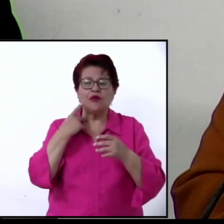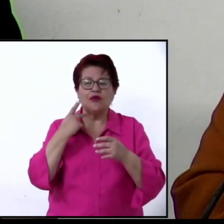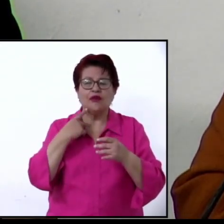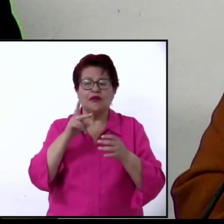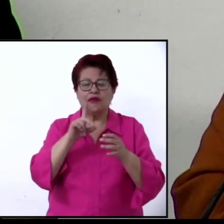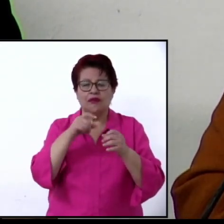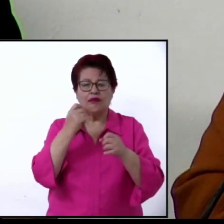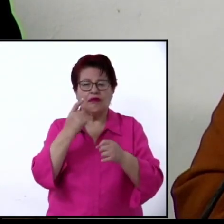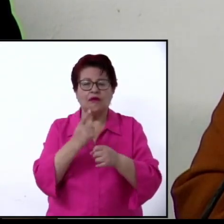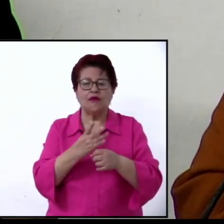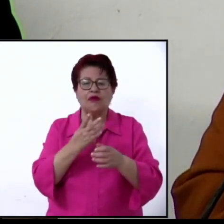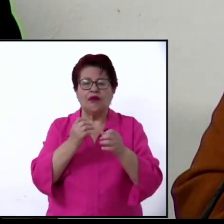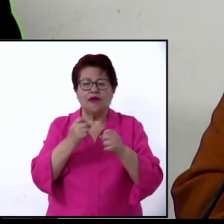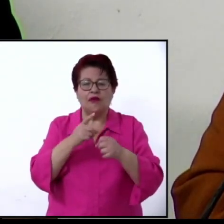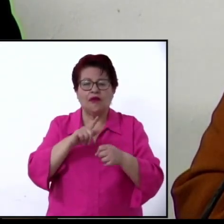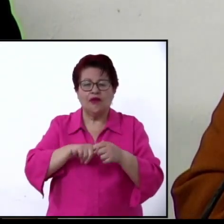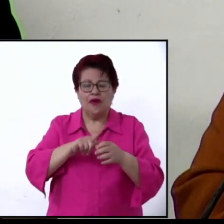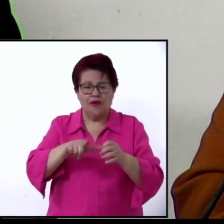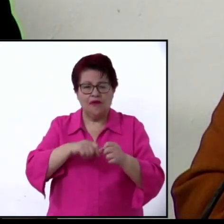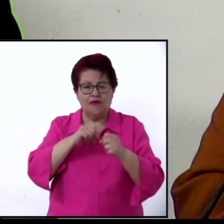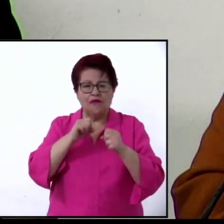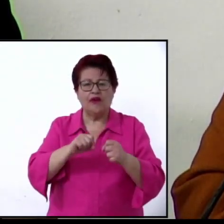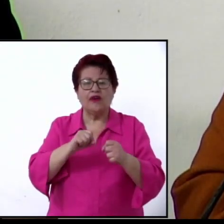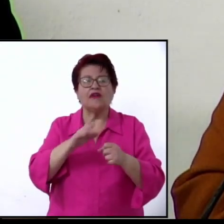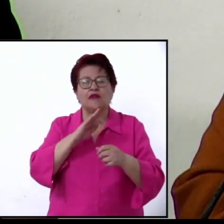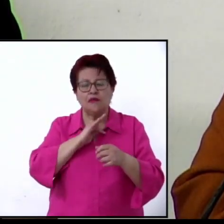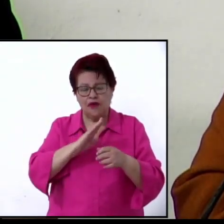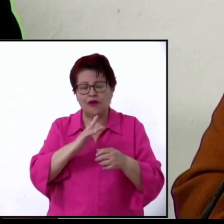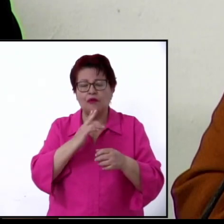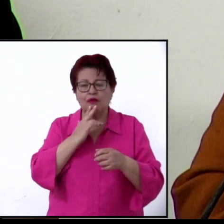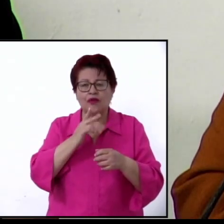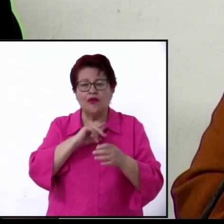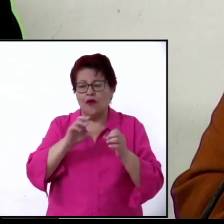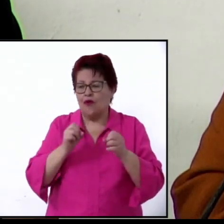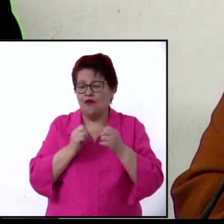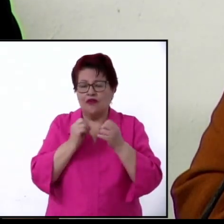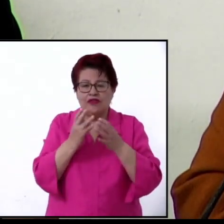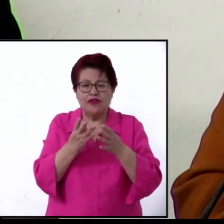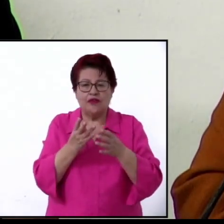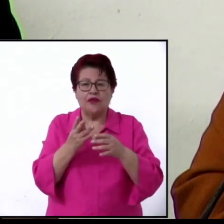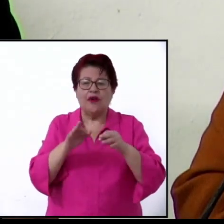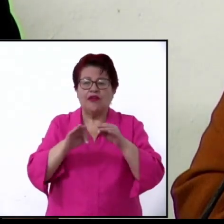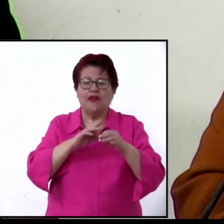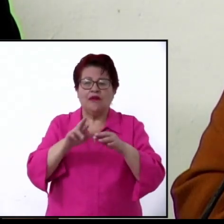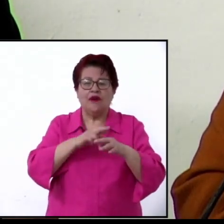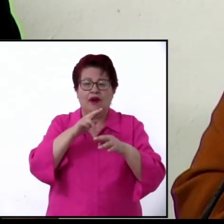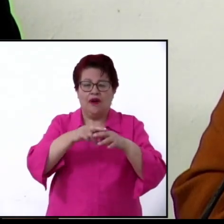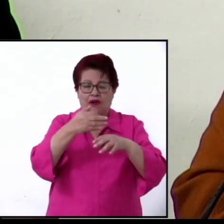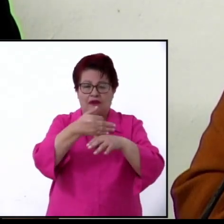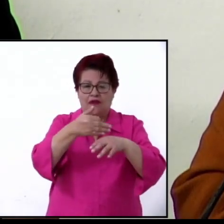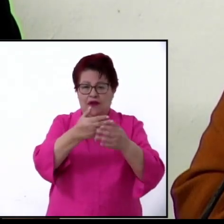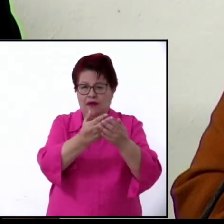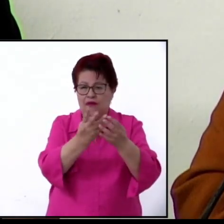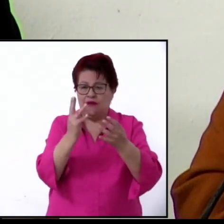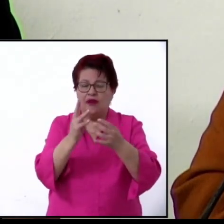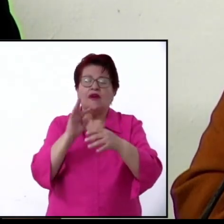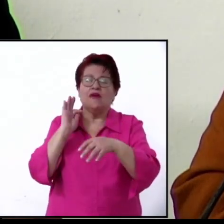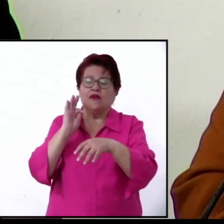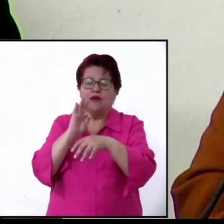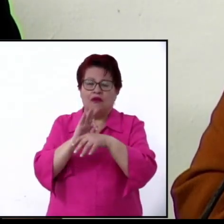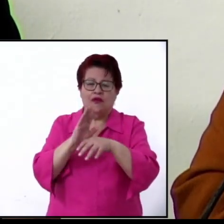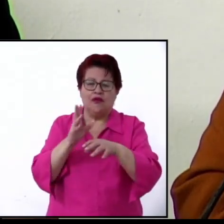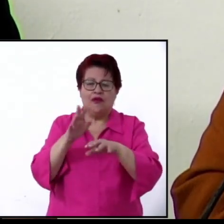de seguridad social sólidas y sostenibles, ofreciendo a los trabajadores y sus familias una protección